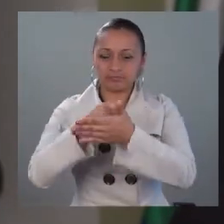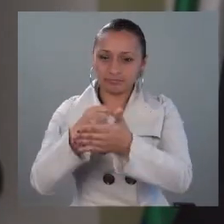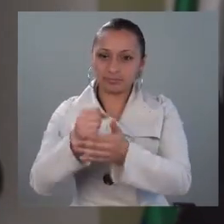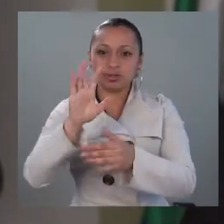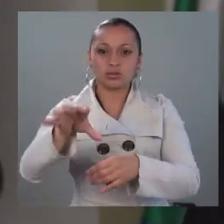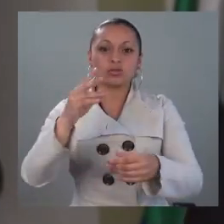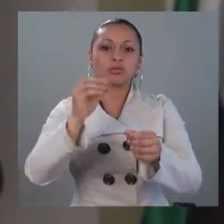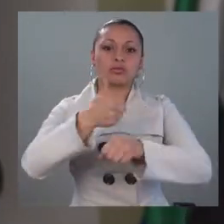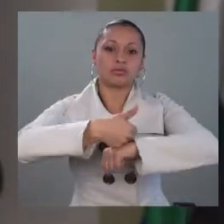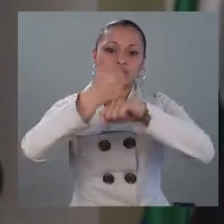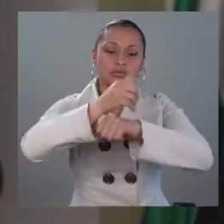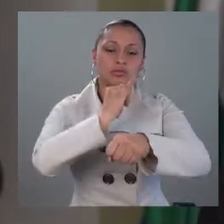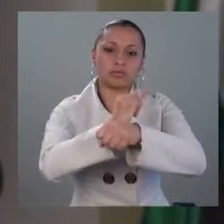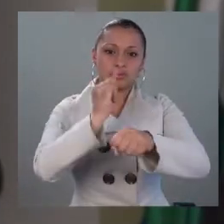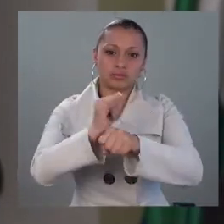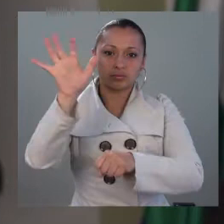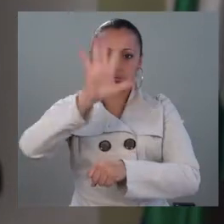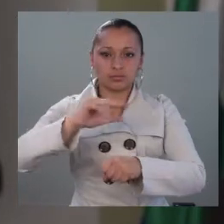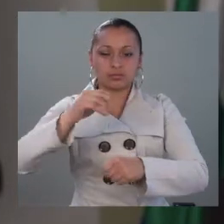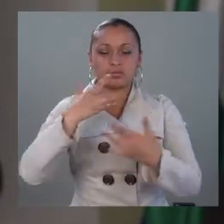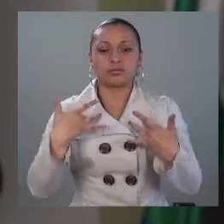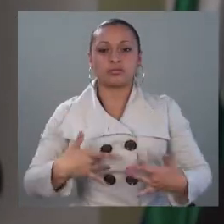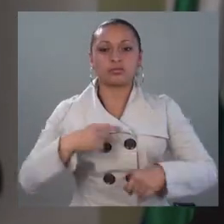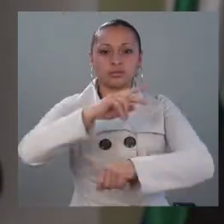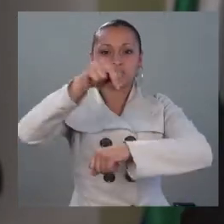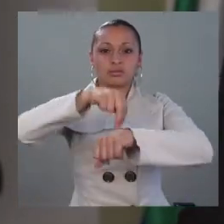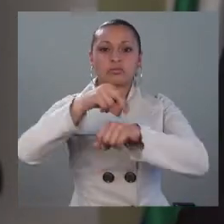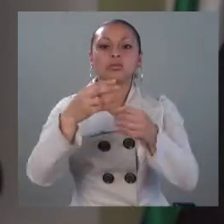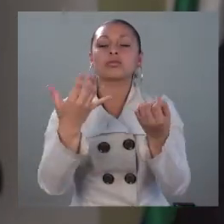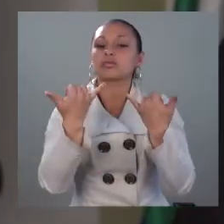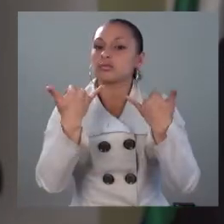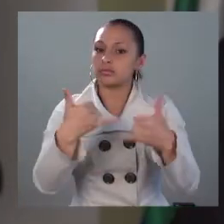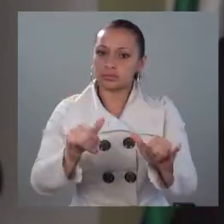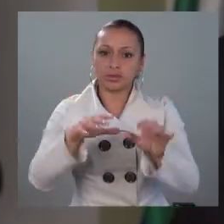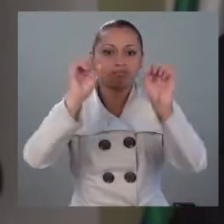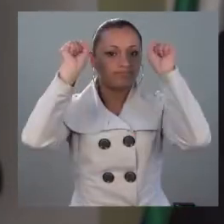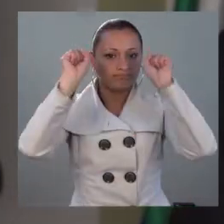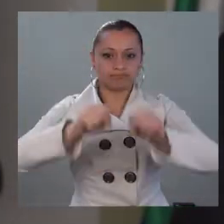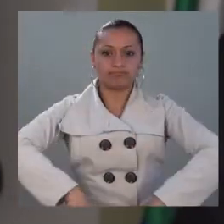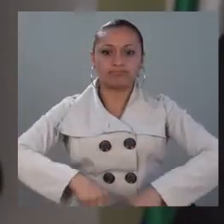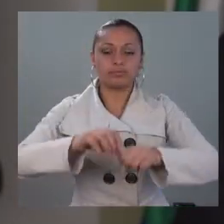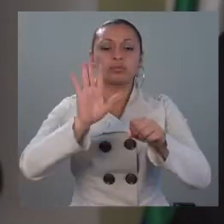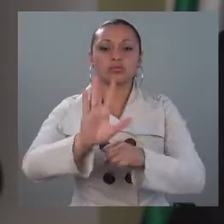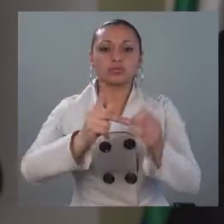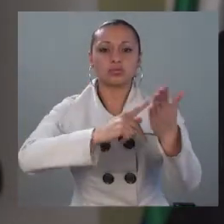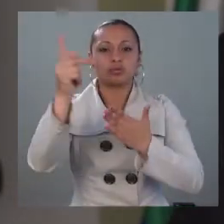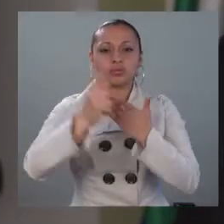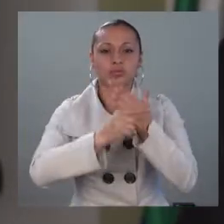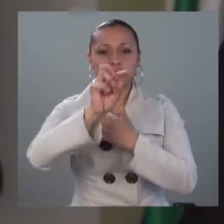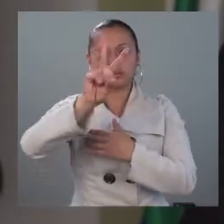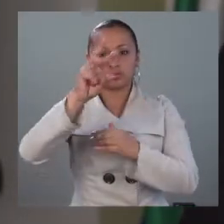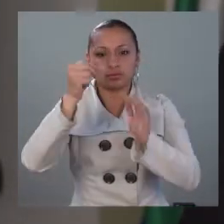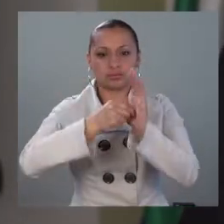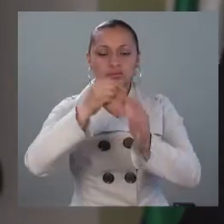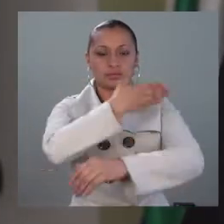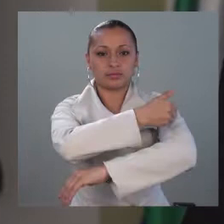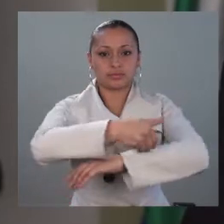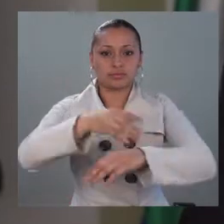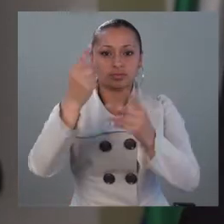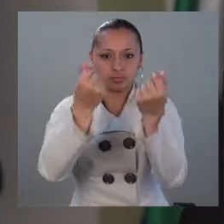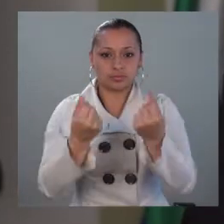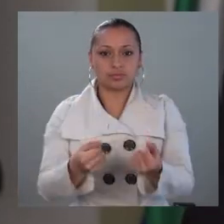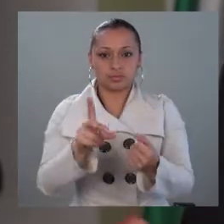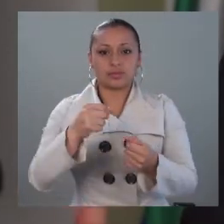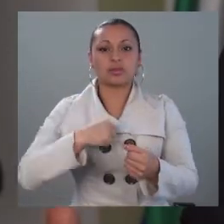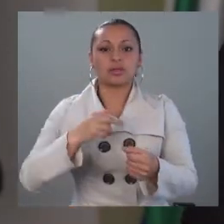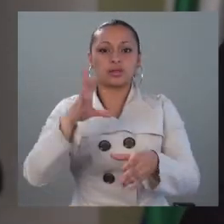la directora del Instituto Departamental de Salud de Nariño, nos fue aprobado un proyecto por 3,000 millones de pesos